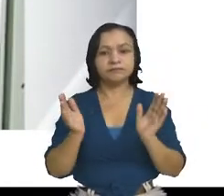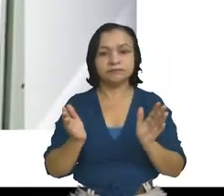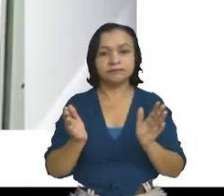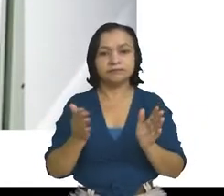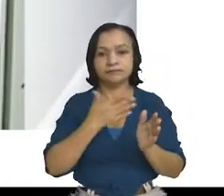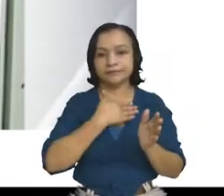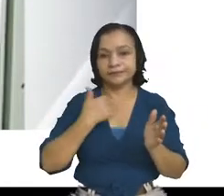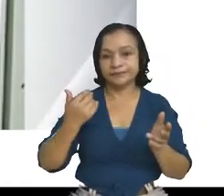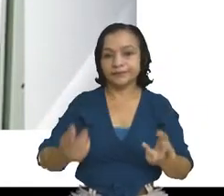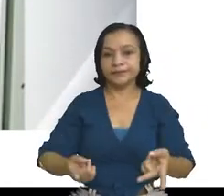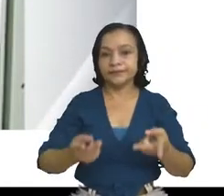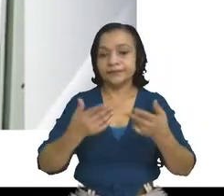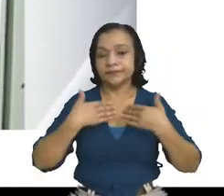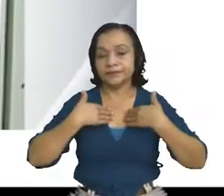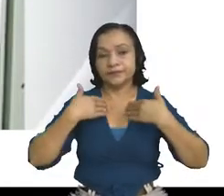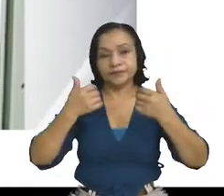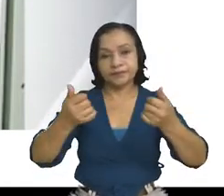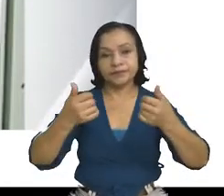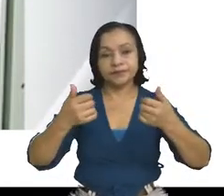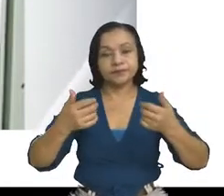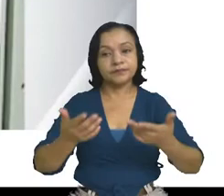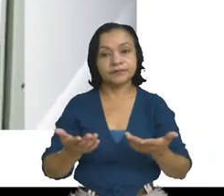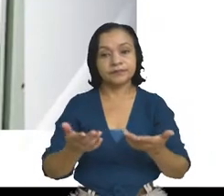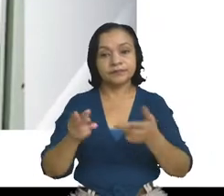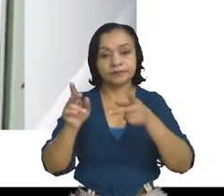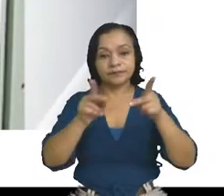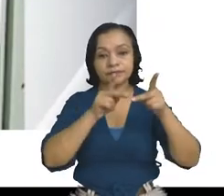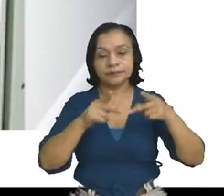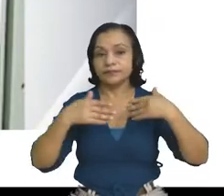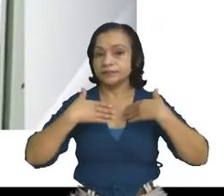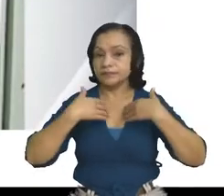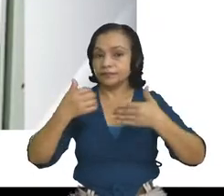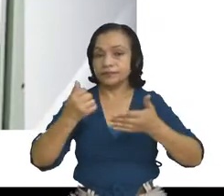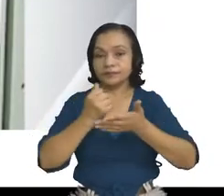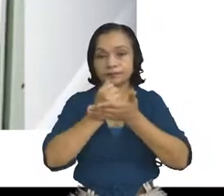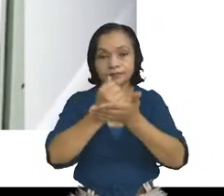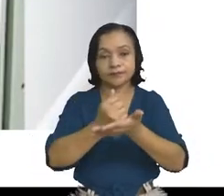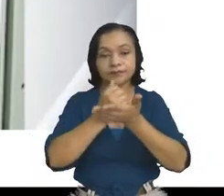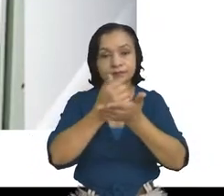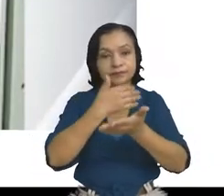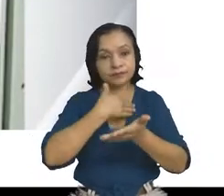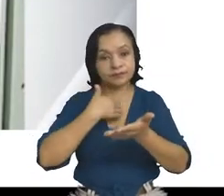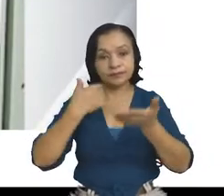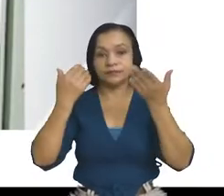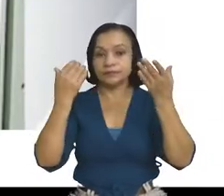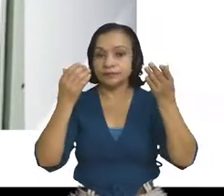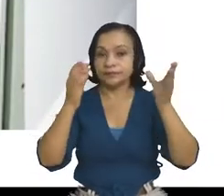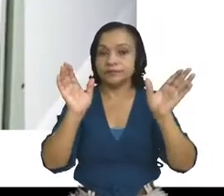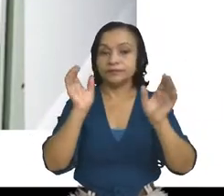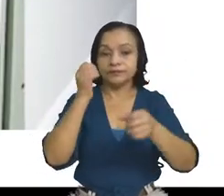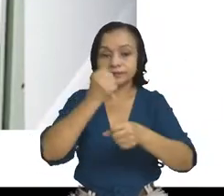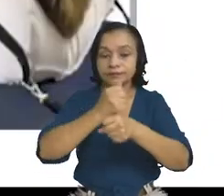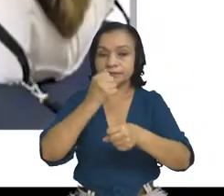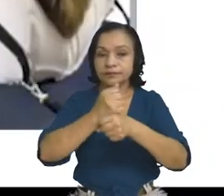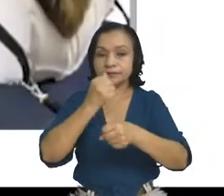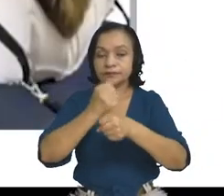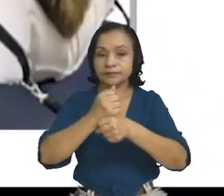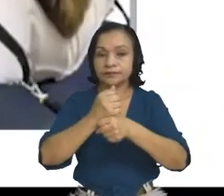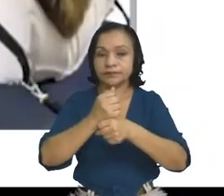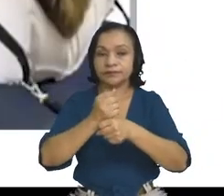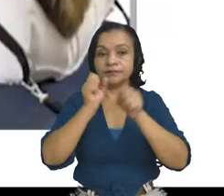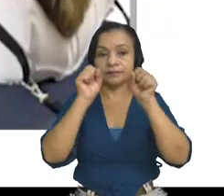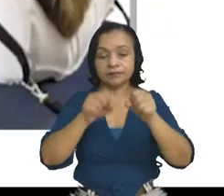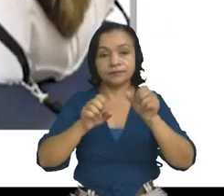para mejorar sus condiciones de salud, y esto también va a ayudar al personal de salud, que va a tener también mejores condiciones de trabajo y de confort para